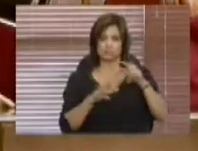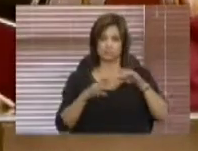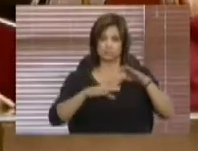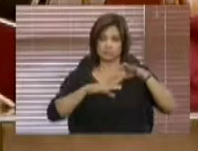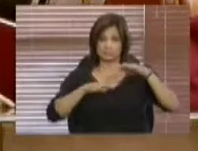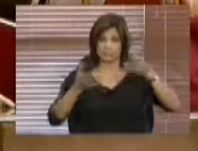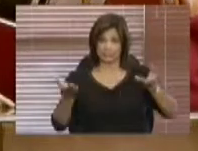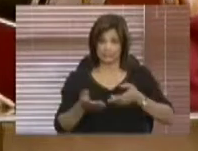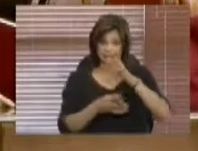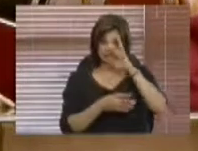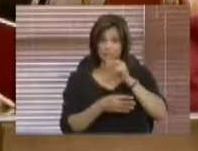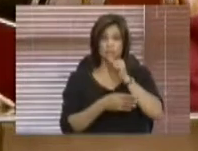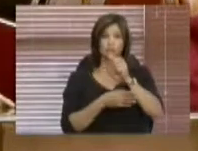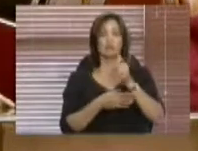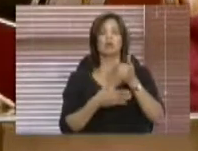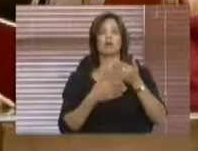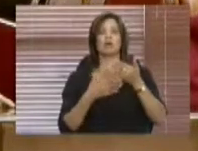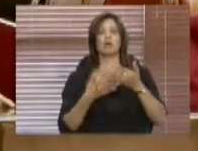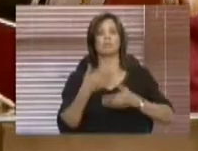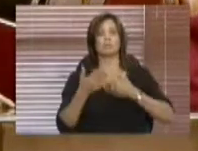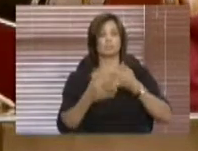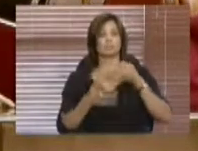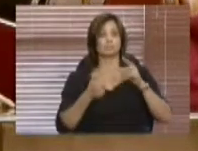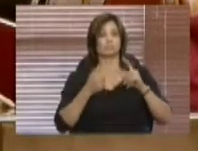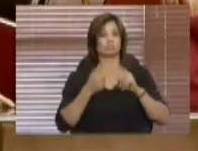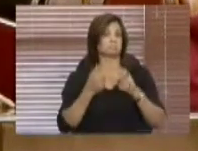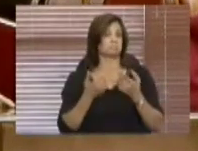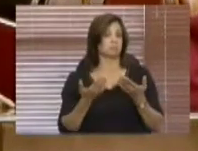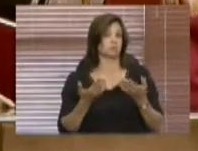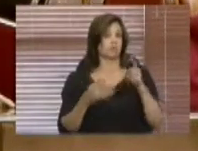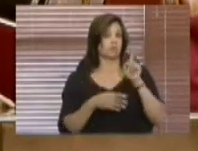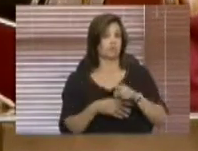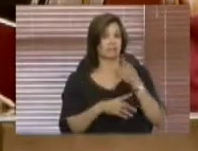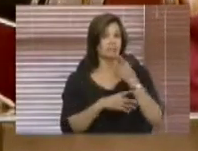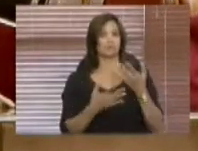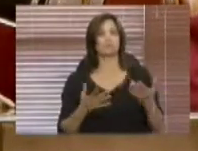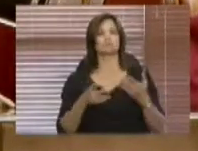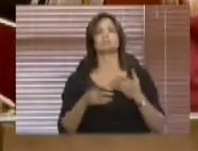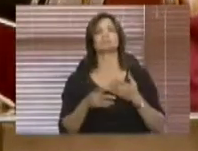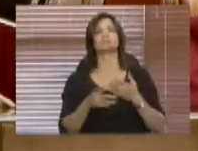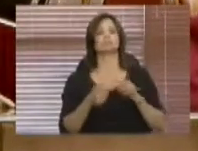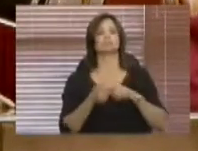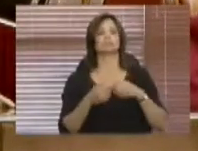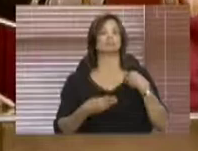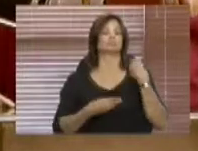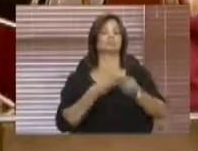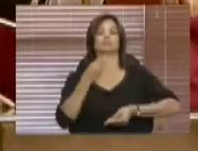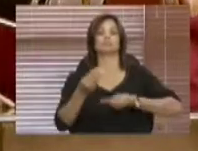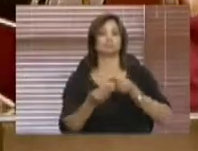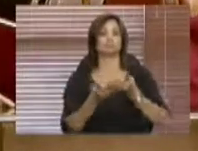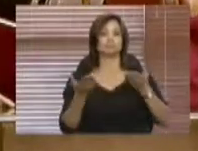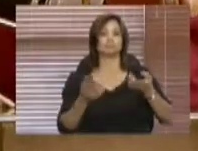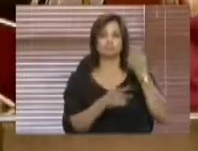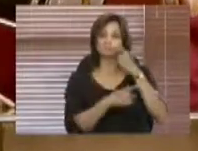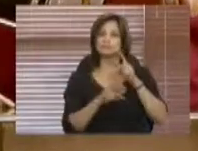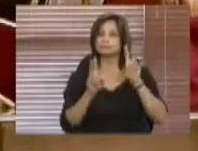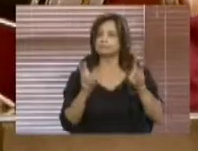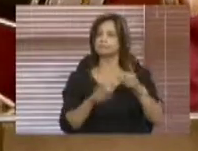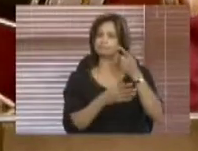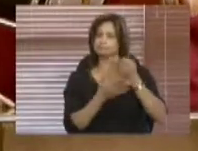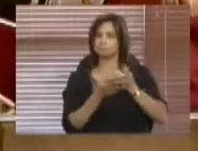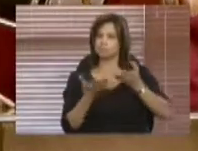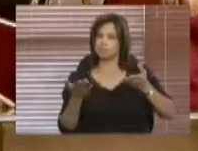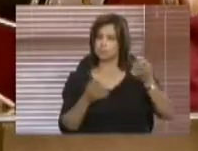territorio dominicano no hay un proceso penal abierto, por lo que procede la inmediata devolución de los bienes. Ese tema de los